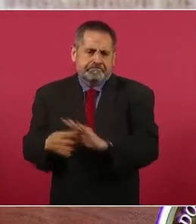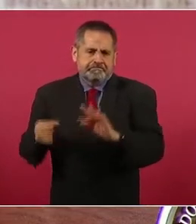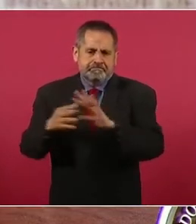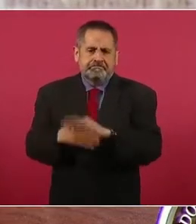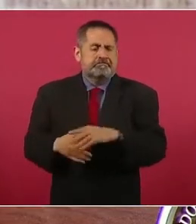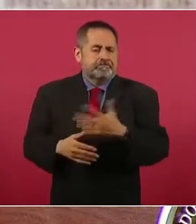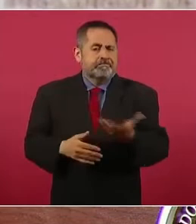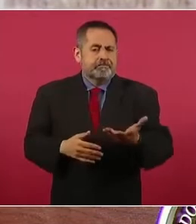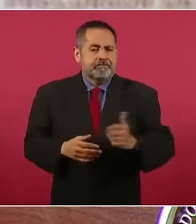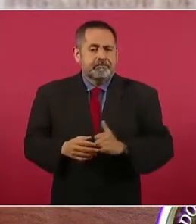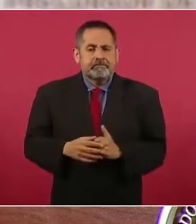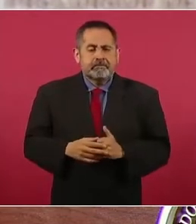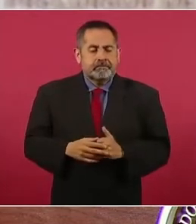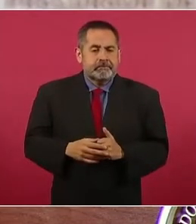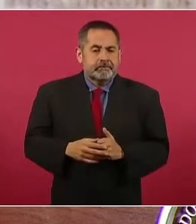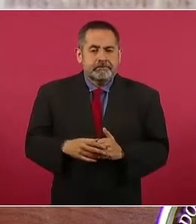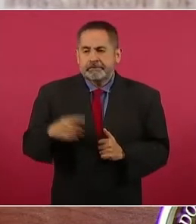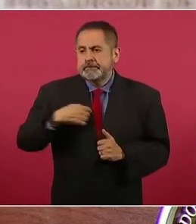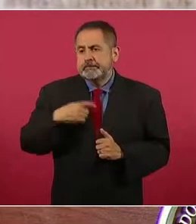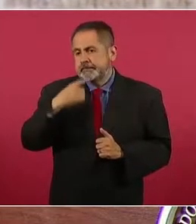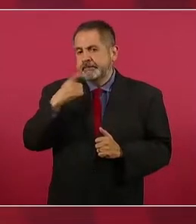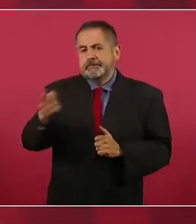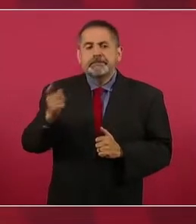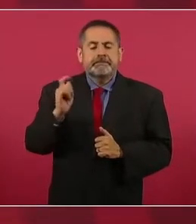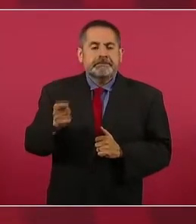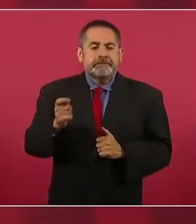Y hablaba yo del ejemplo.